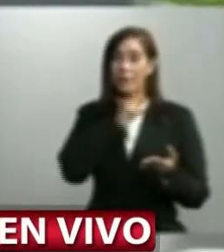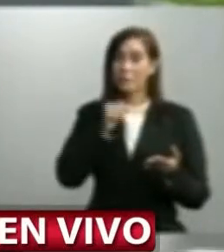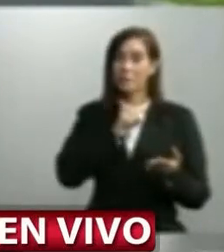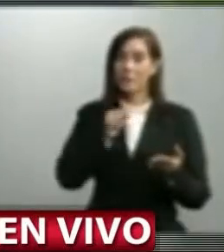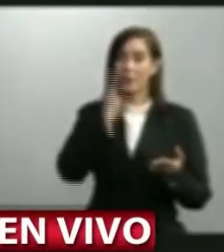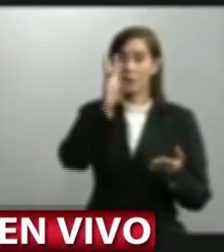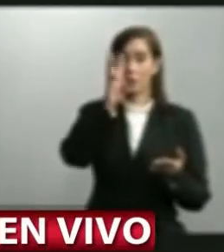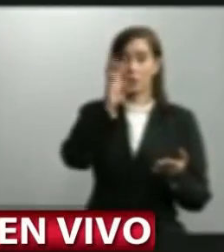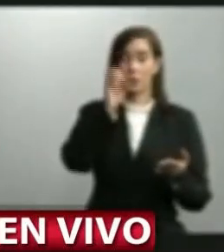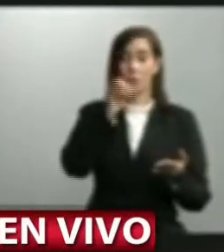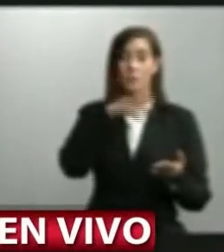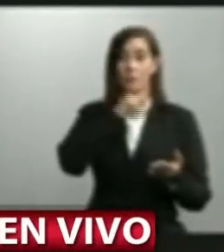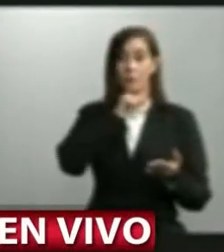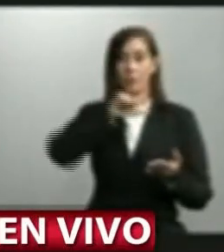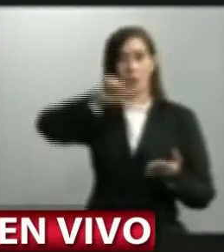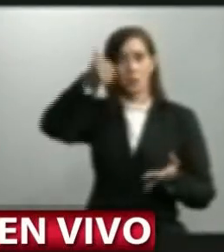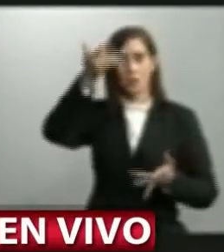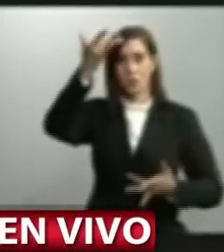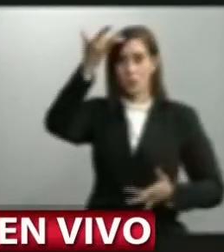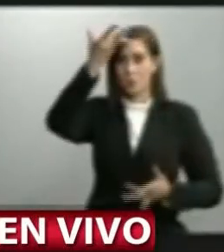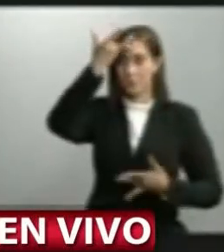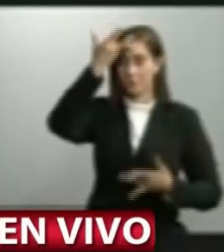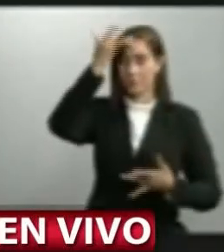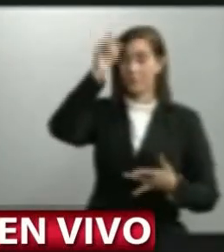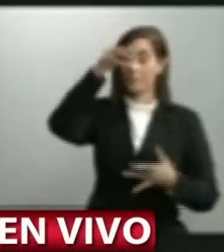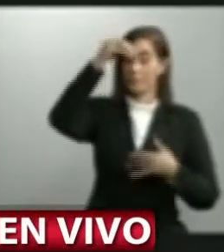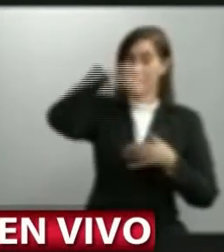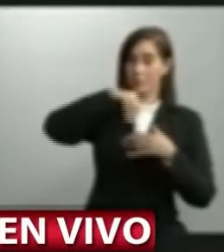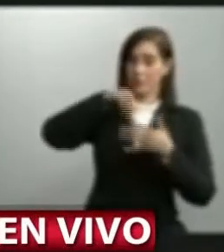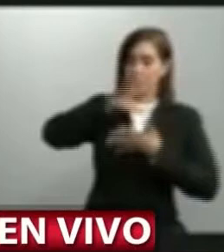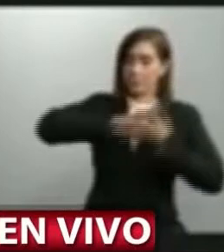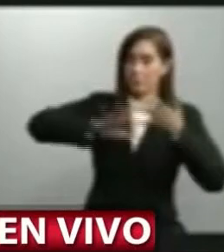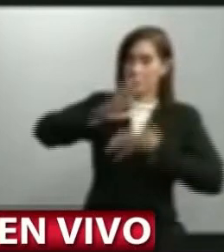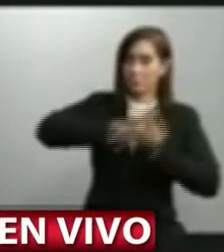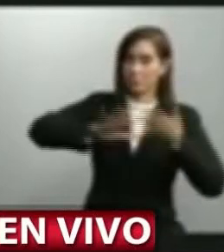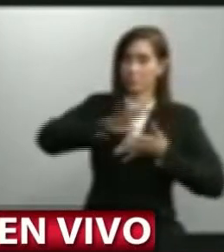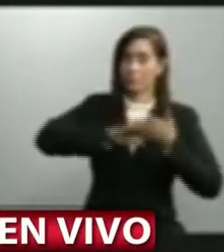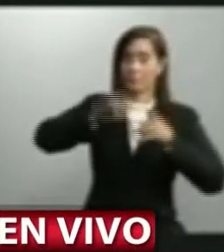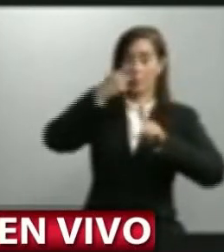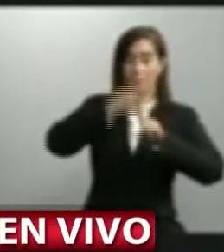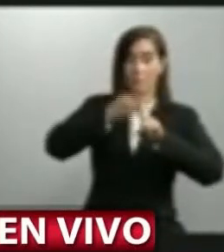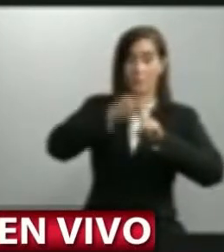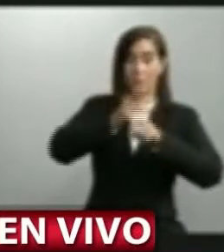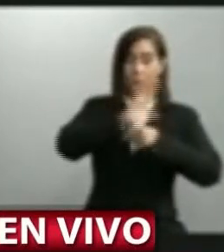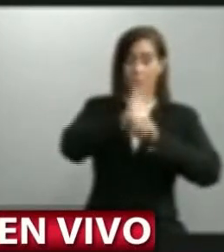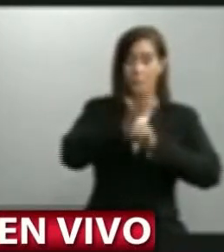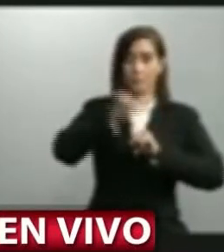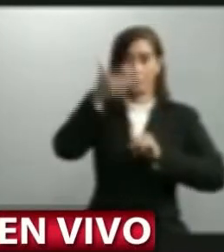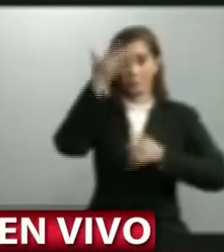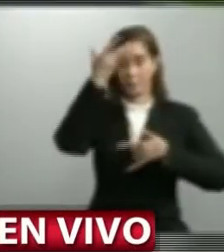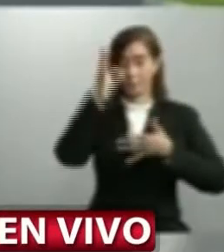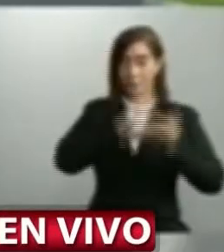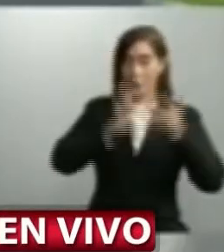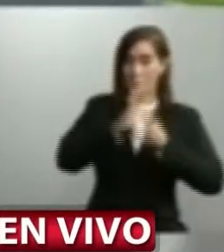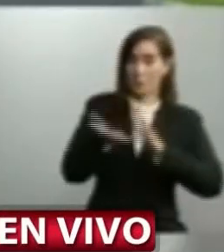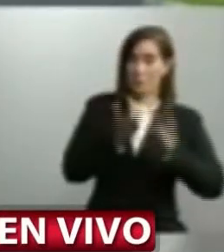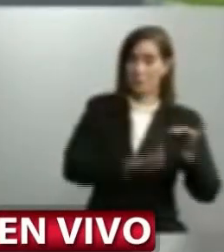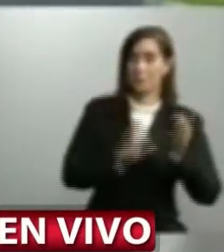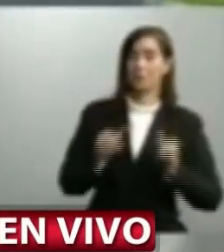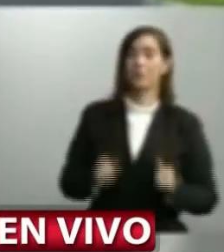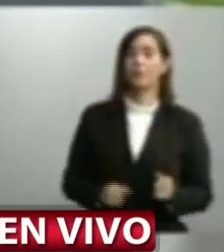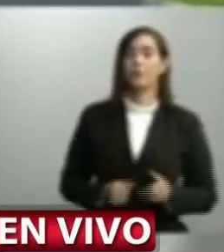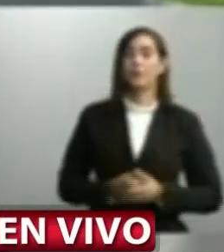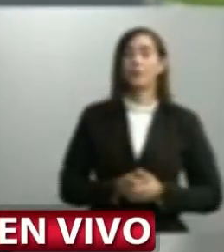años, y tenían otras enfermedades que obviamente se le complicó al dar positivo por coronavirus. Muy